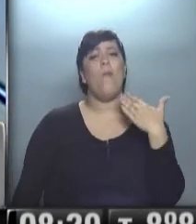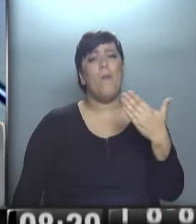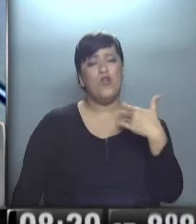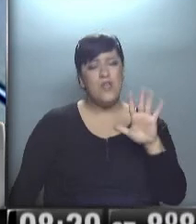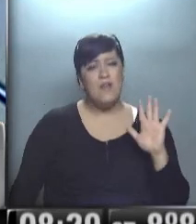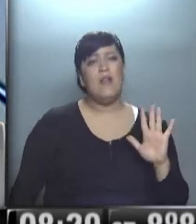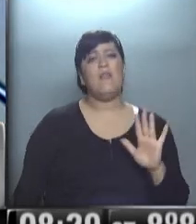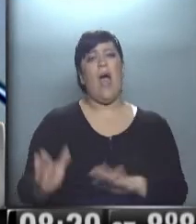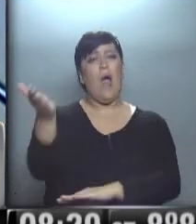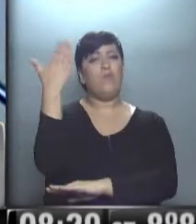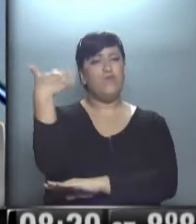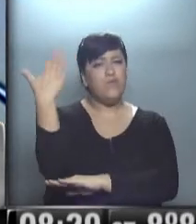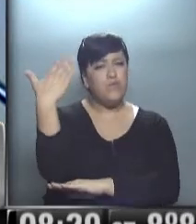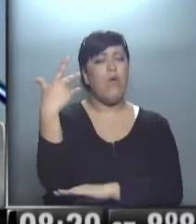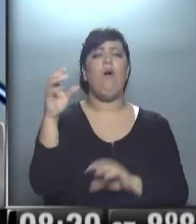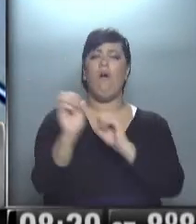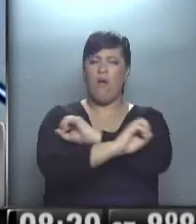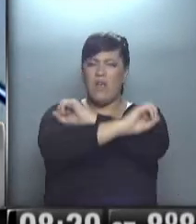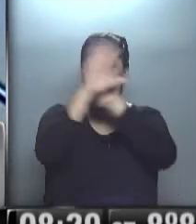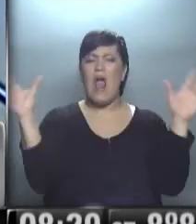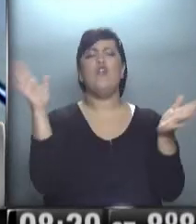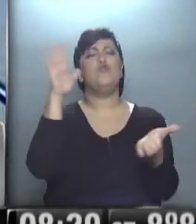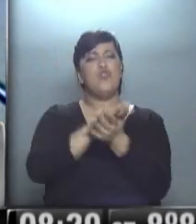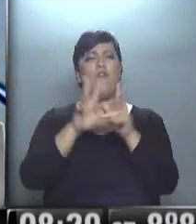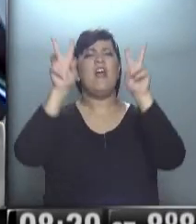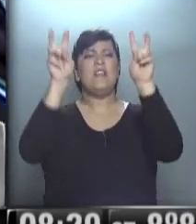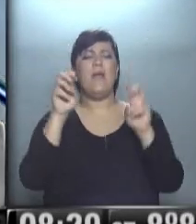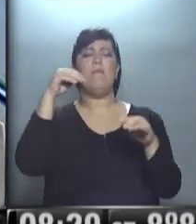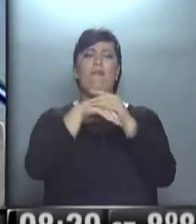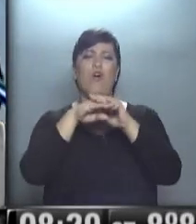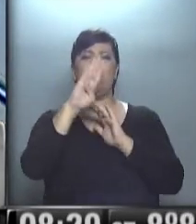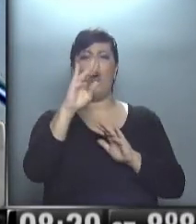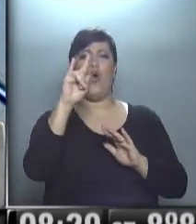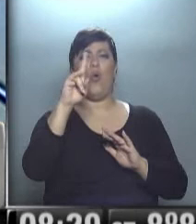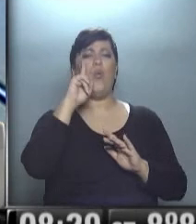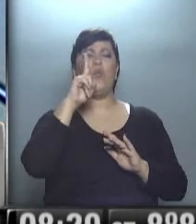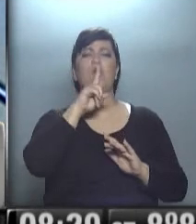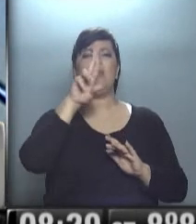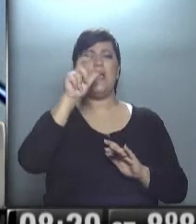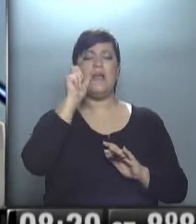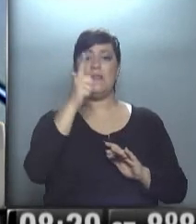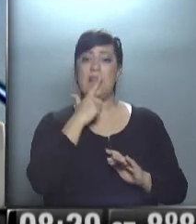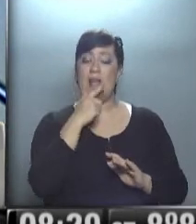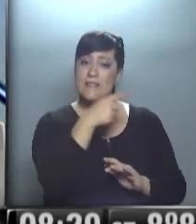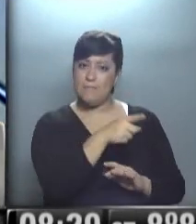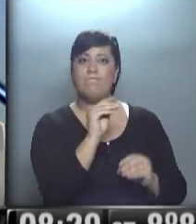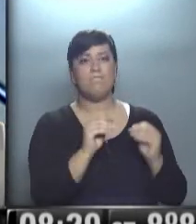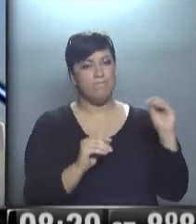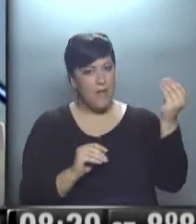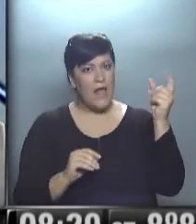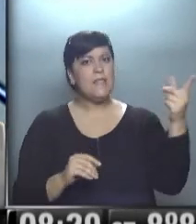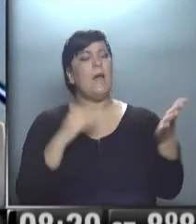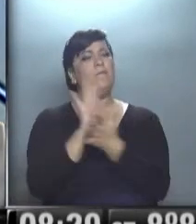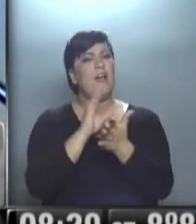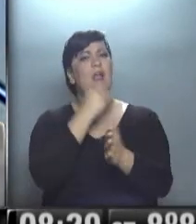exponer con mucha claridad la problemática de los fondos buitres creo que eso habla a las claras de estrategias que